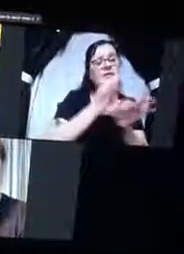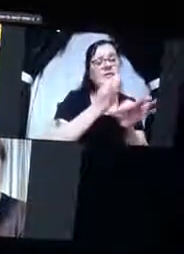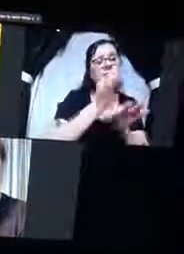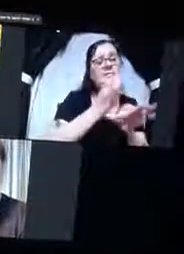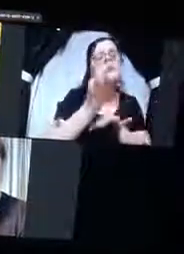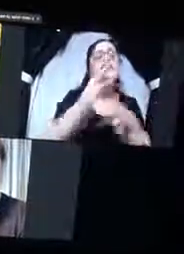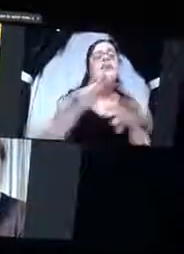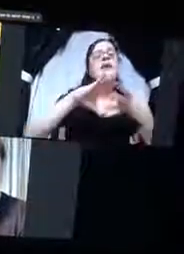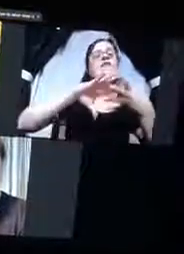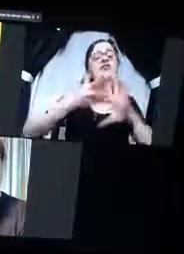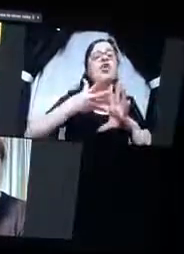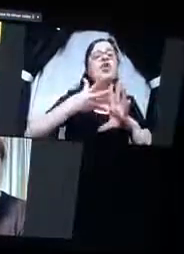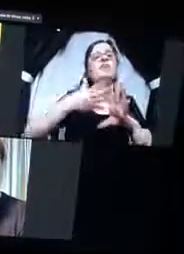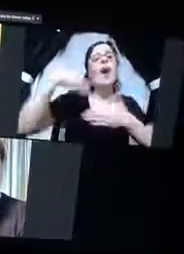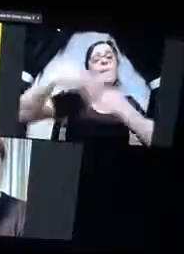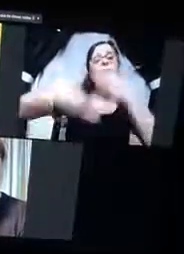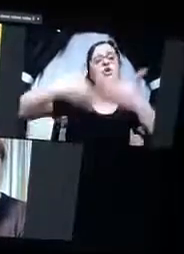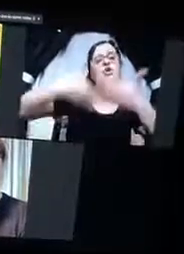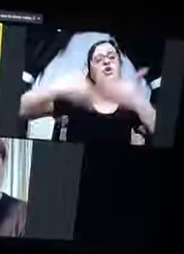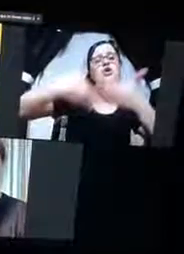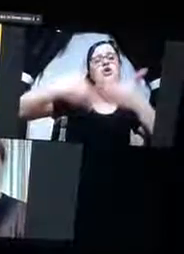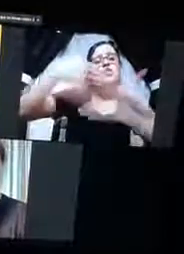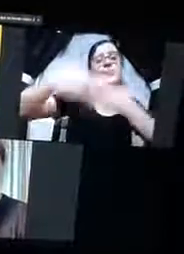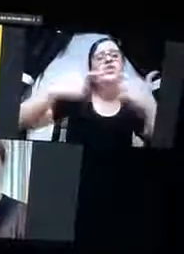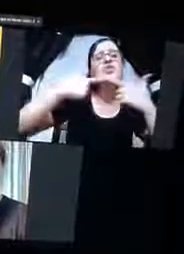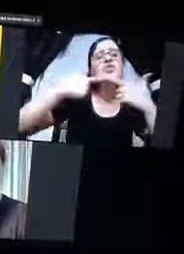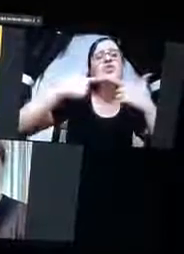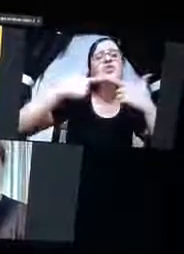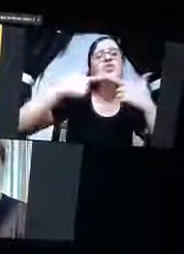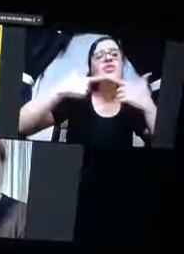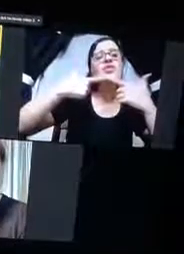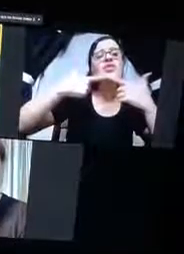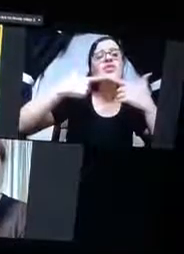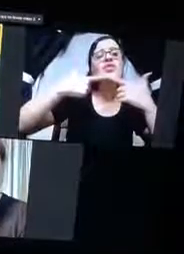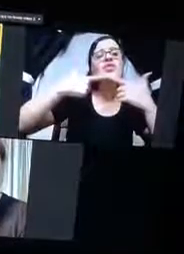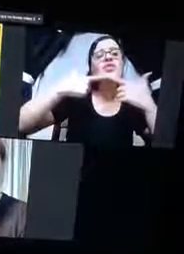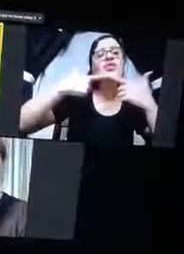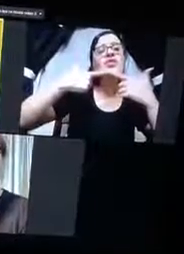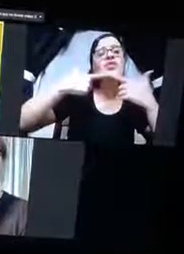procesamiento lingüístico y cómo tenemos que intervenir y estimular,